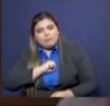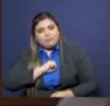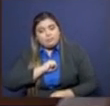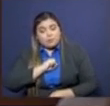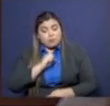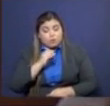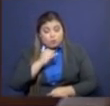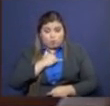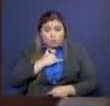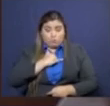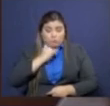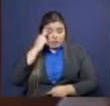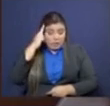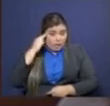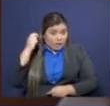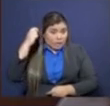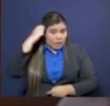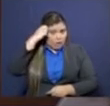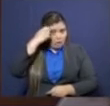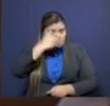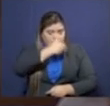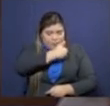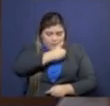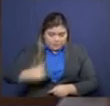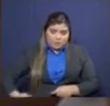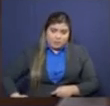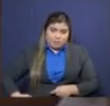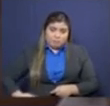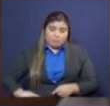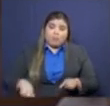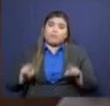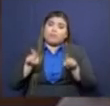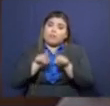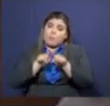Soy el presidente y un ser humano más